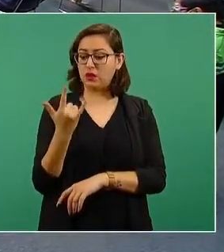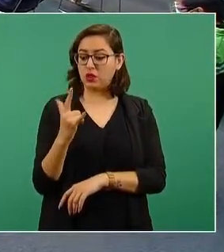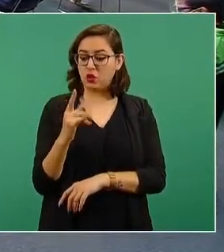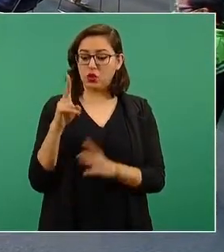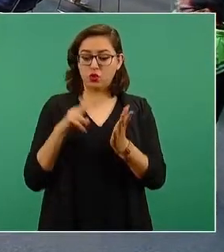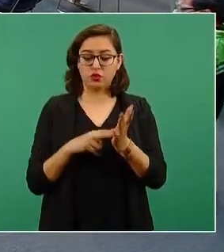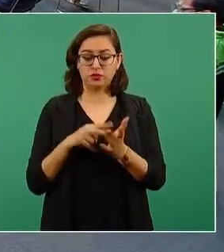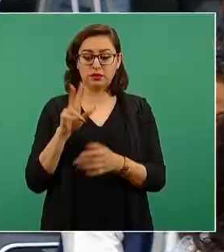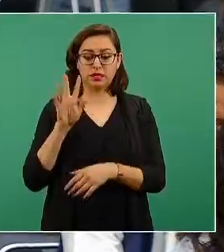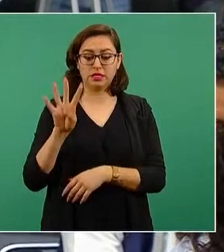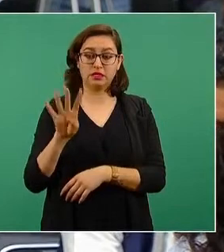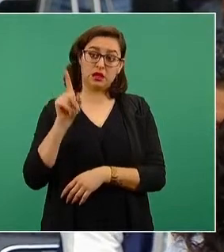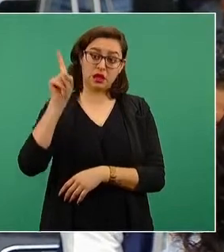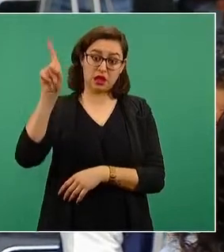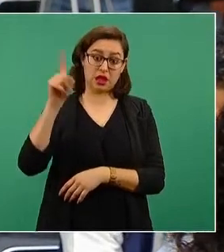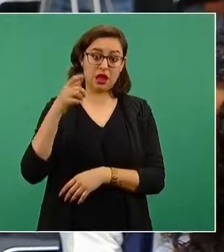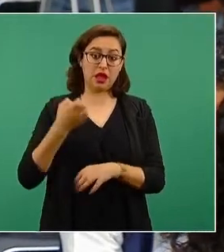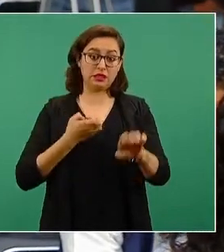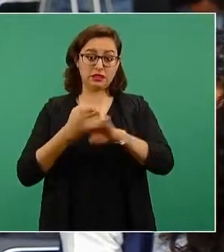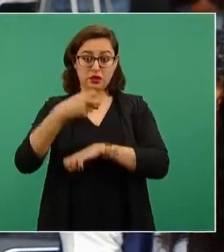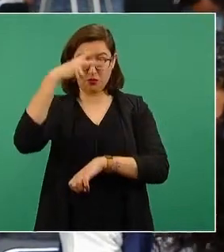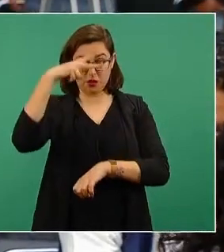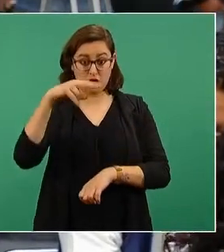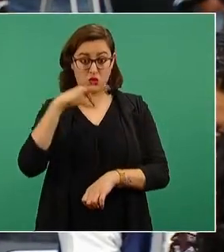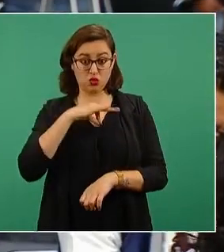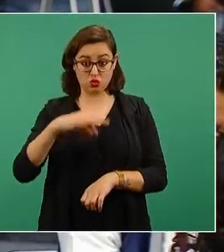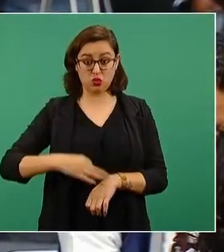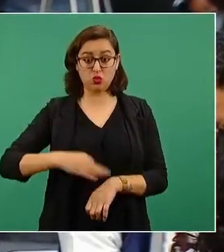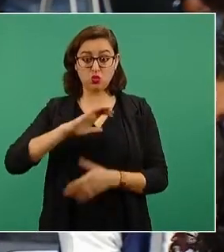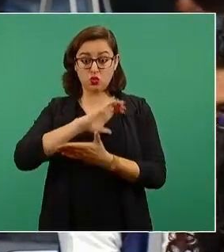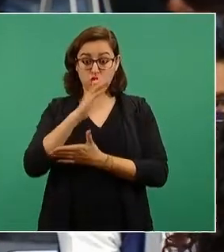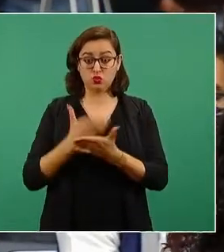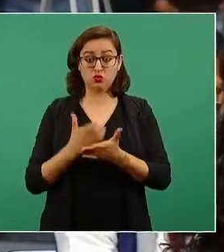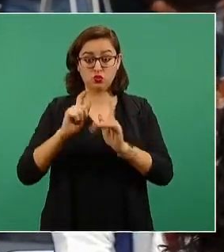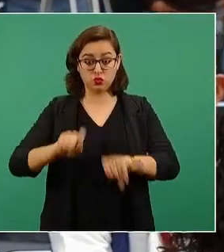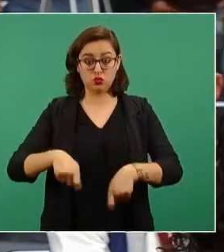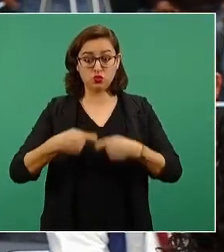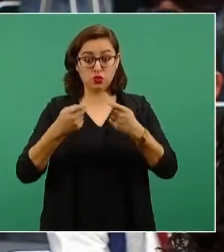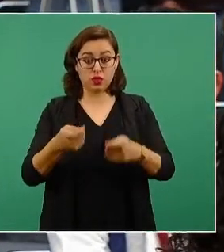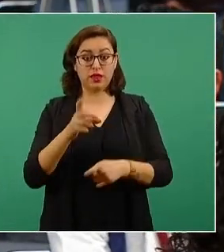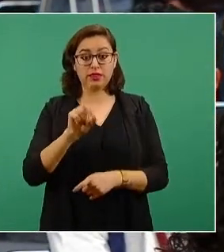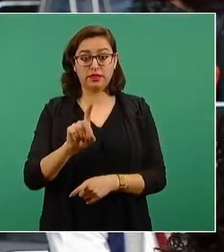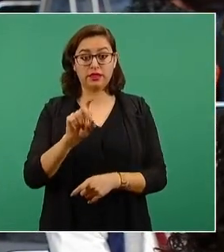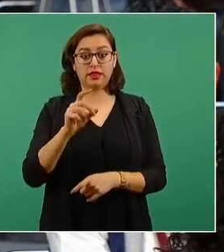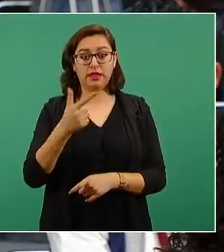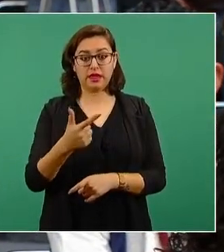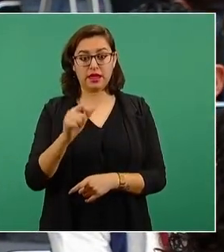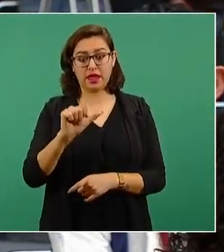municipal de Toluca, Estado de México, otorgó el contrato de adendum número